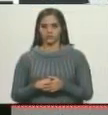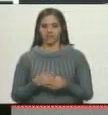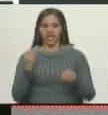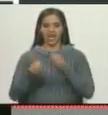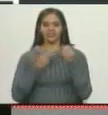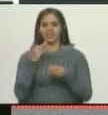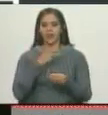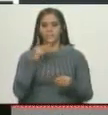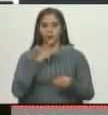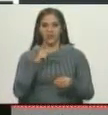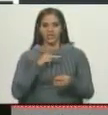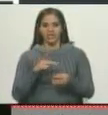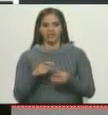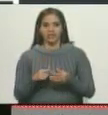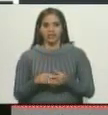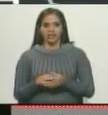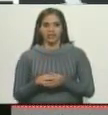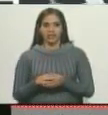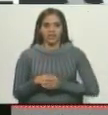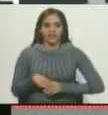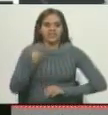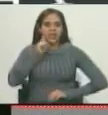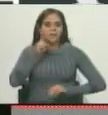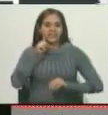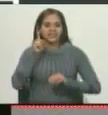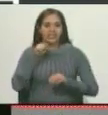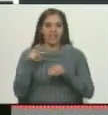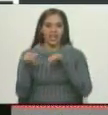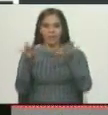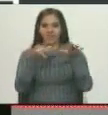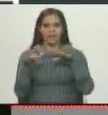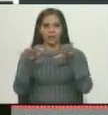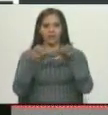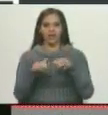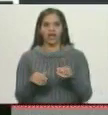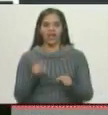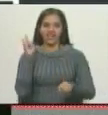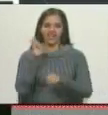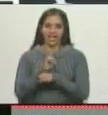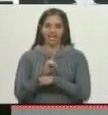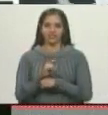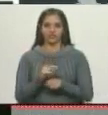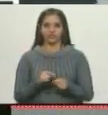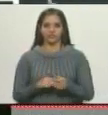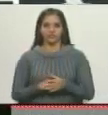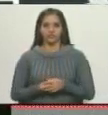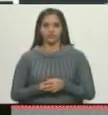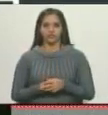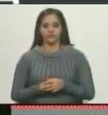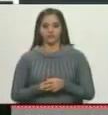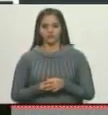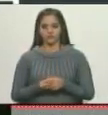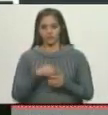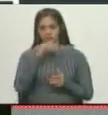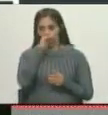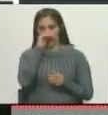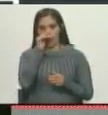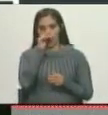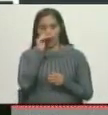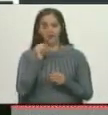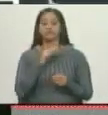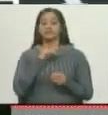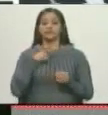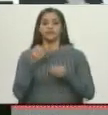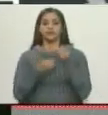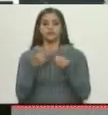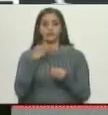política en base a la mentira, a la manipulación, al engaño, al autoengaño. Nosotros hacemos la política